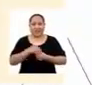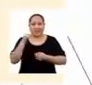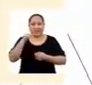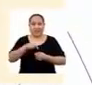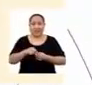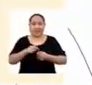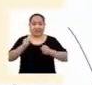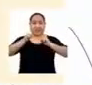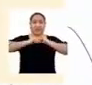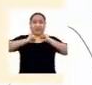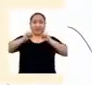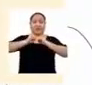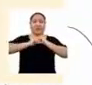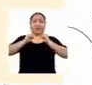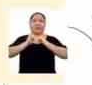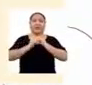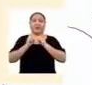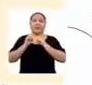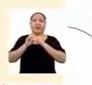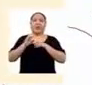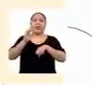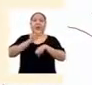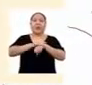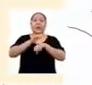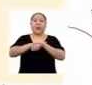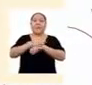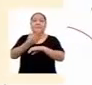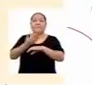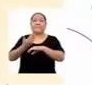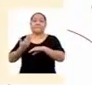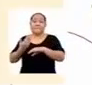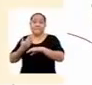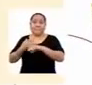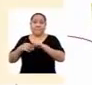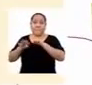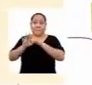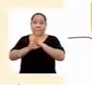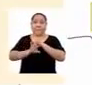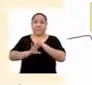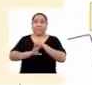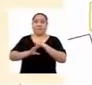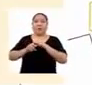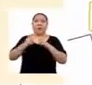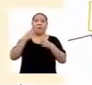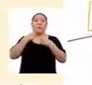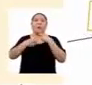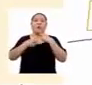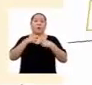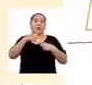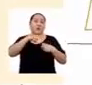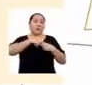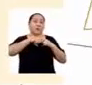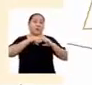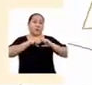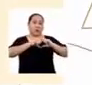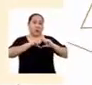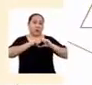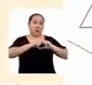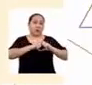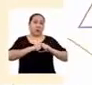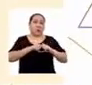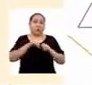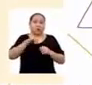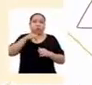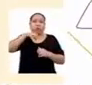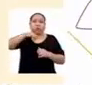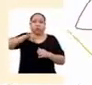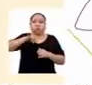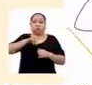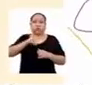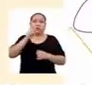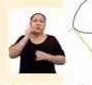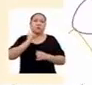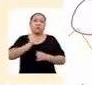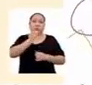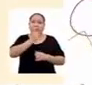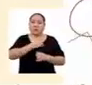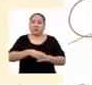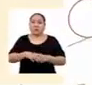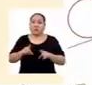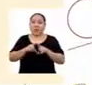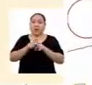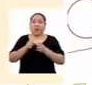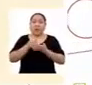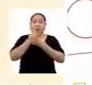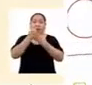actividad física previene problemas cardíacos, obesidad y diabetes. Además, mejora el humor y la